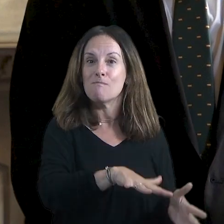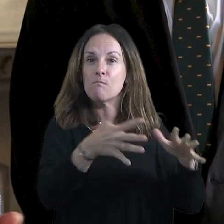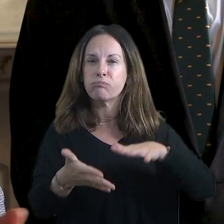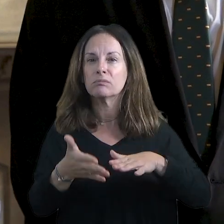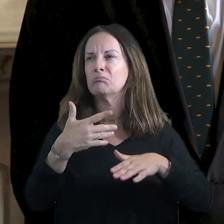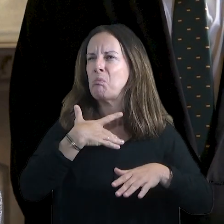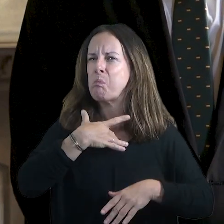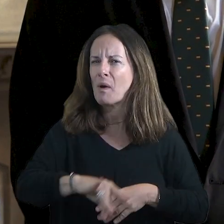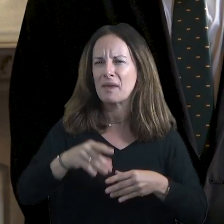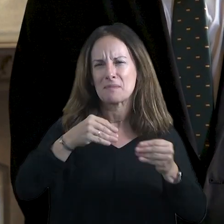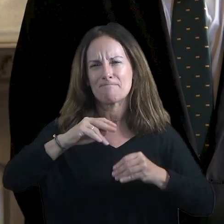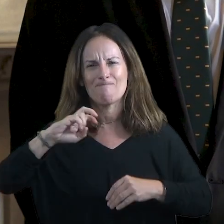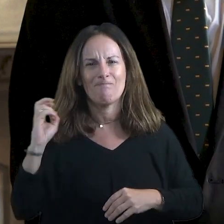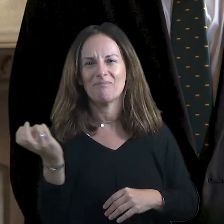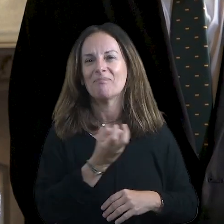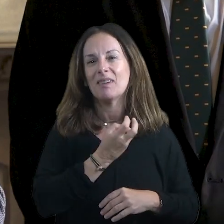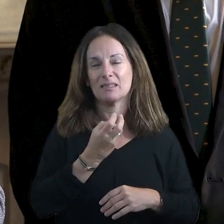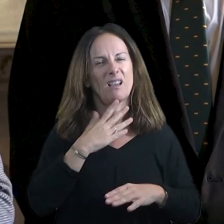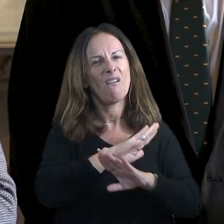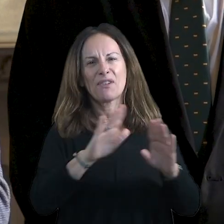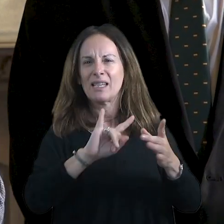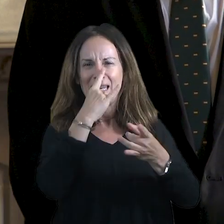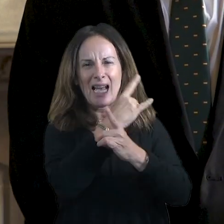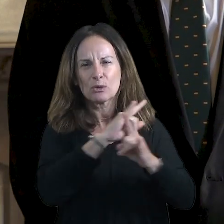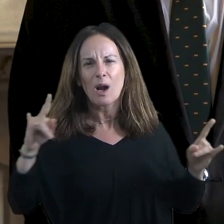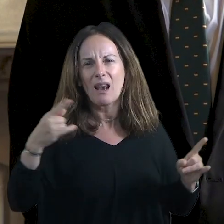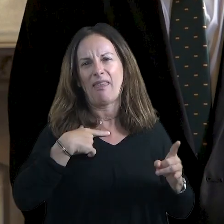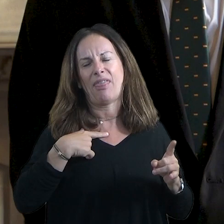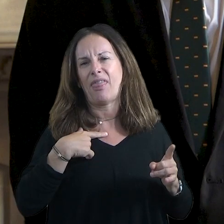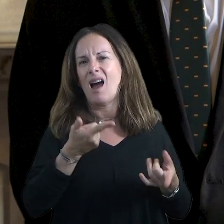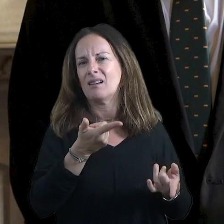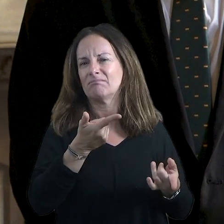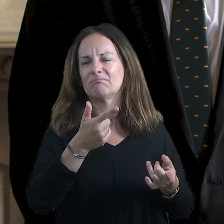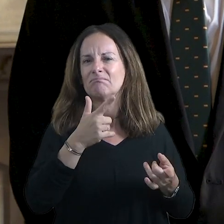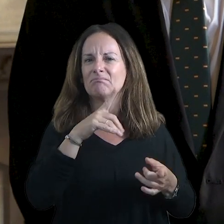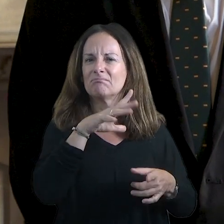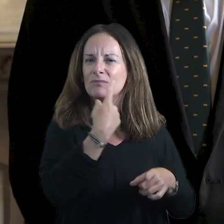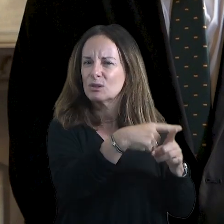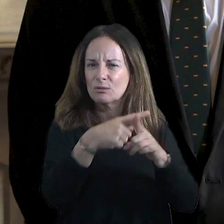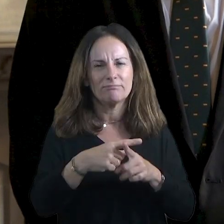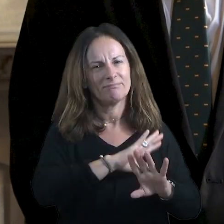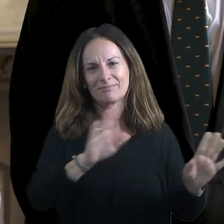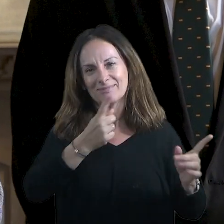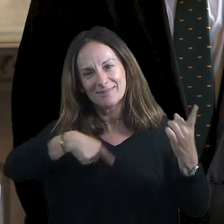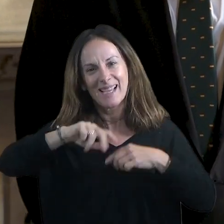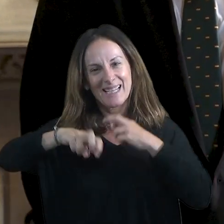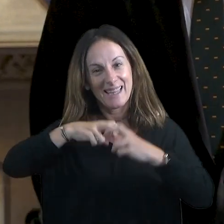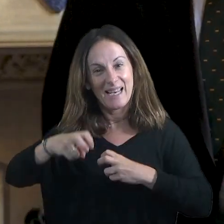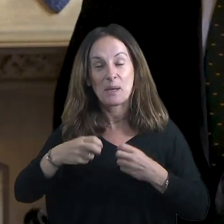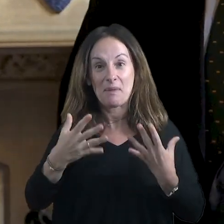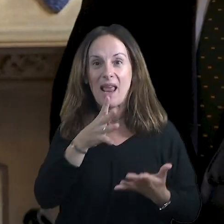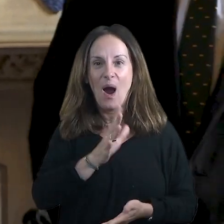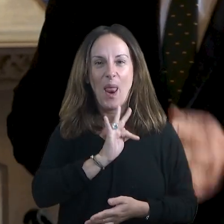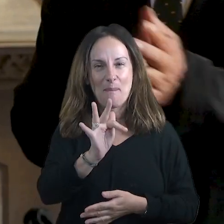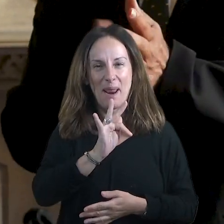al 100% para nuestras más materias primas de la naturaleza. Así que, si os parece, procedemos ya a la entrega de los premios.